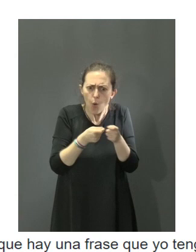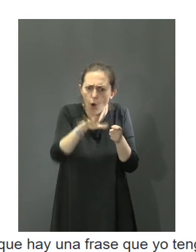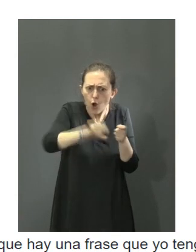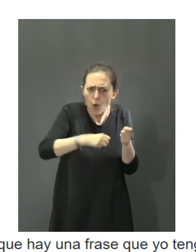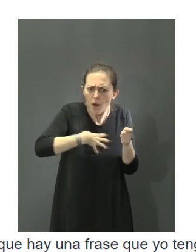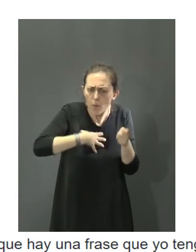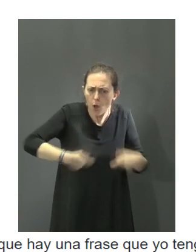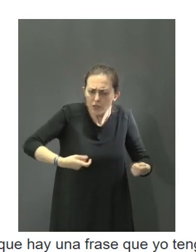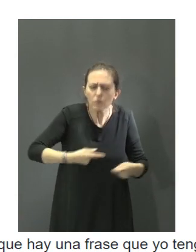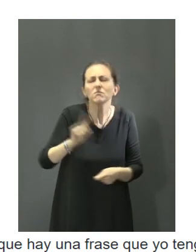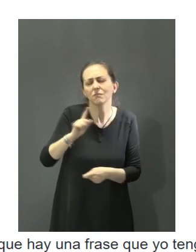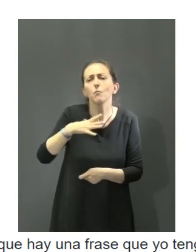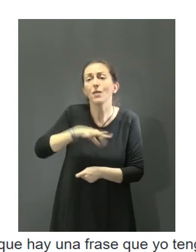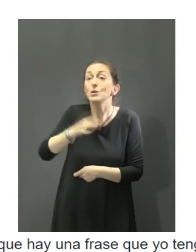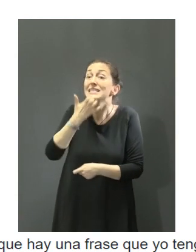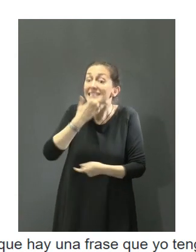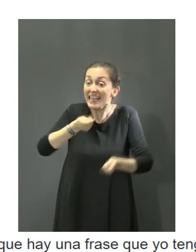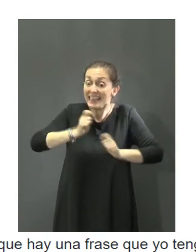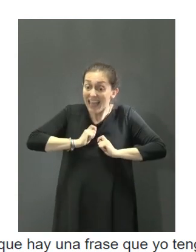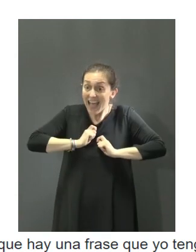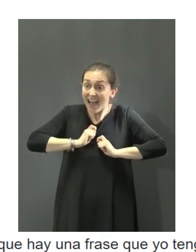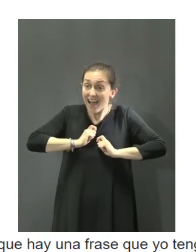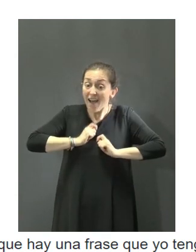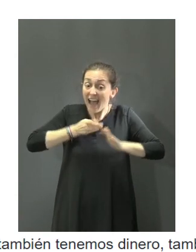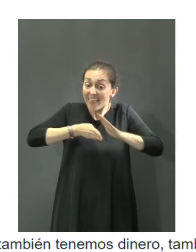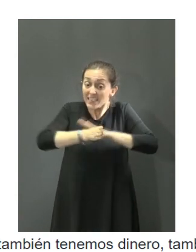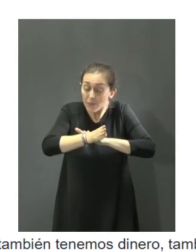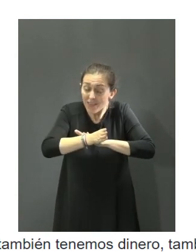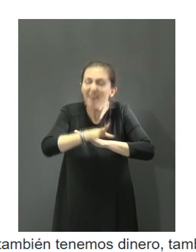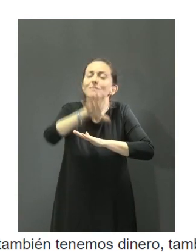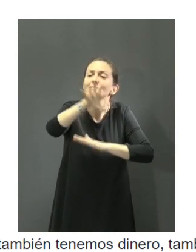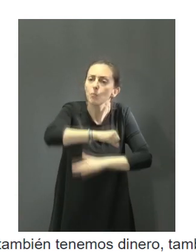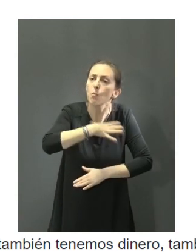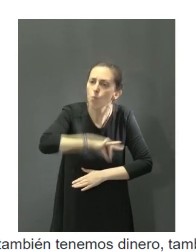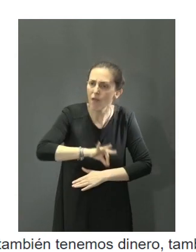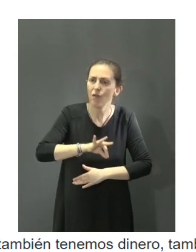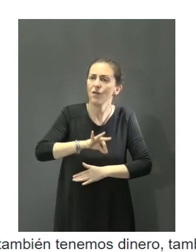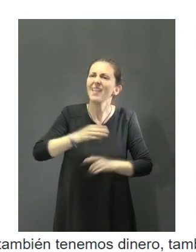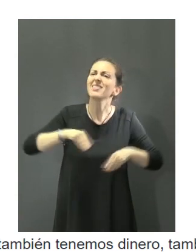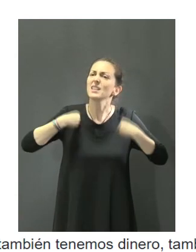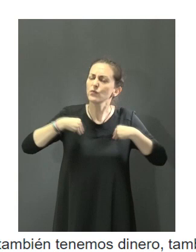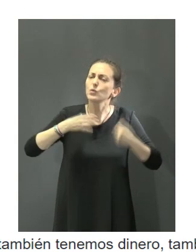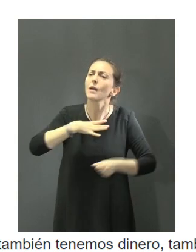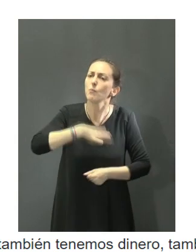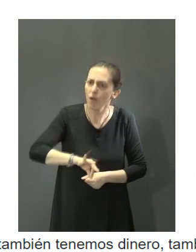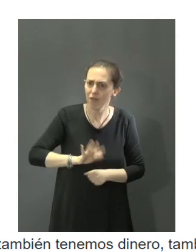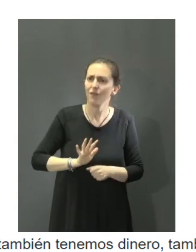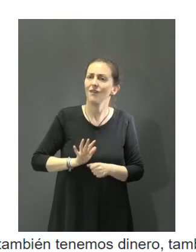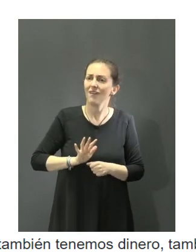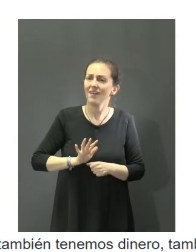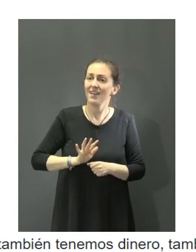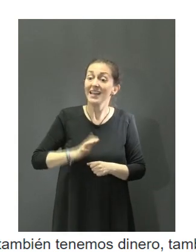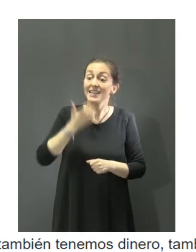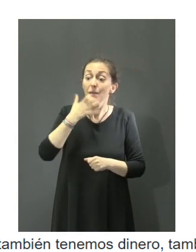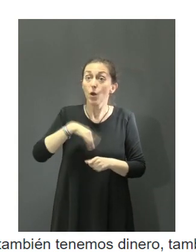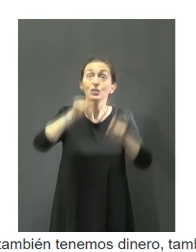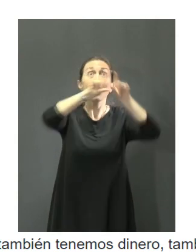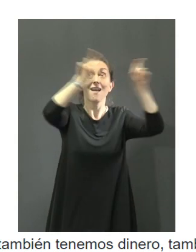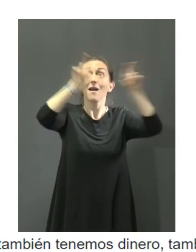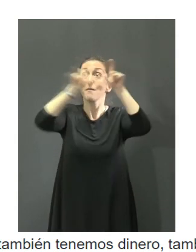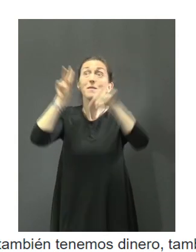Y siempre que nos den las opciones, podemos disfrutar también de los videojuegos. Y para eso, ver que las grandes